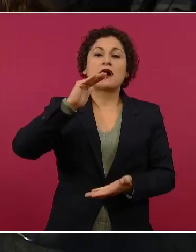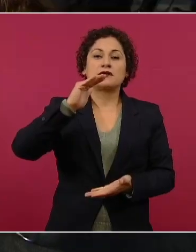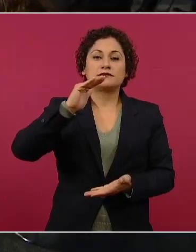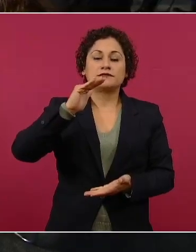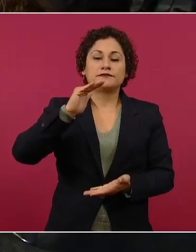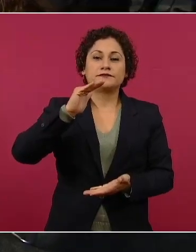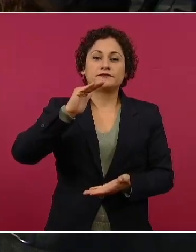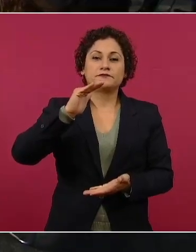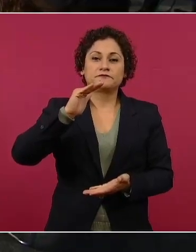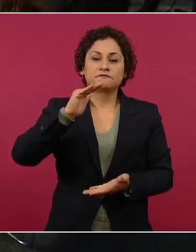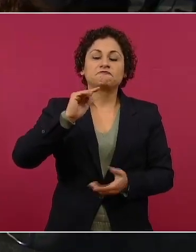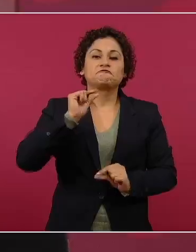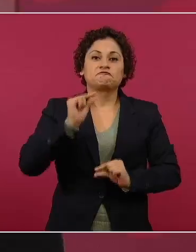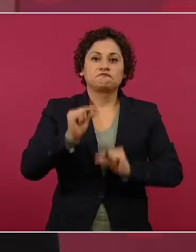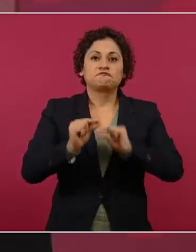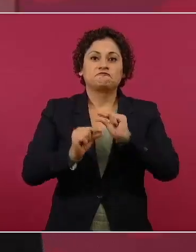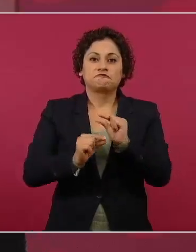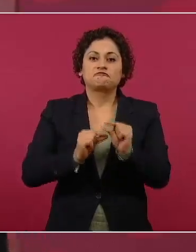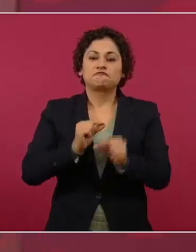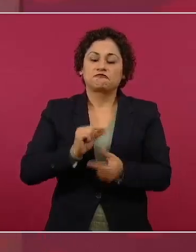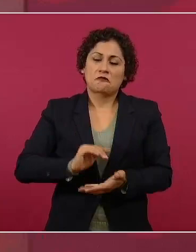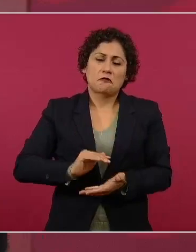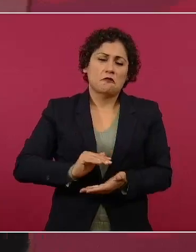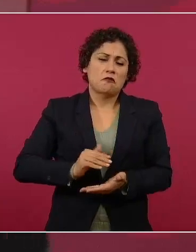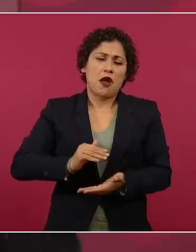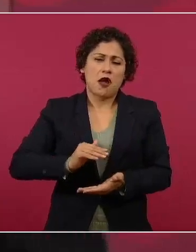estaba creciendo.